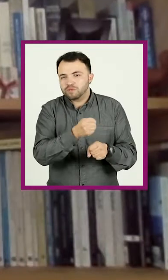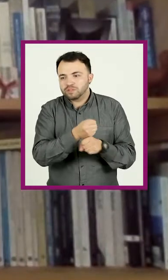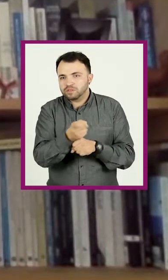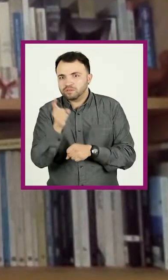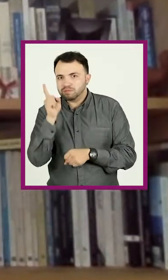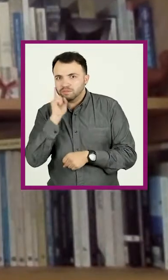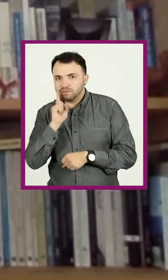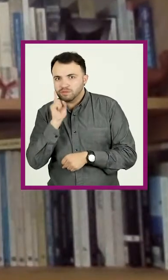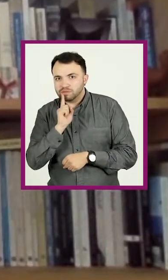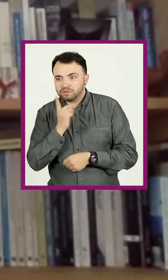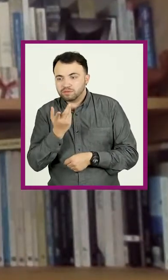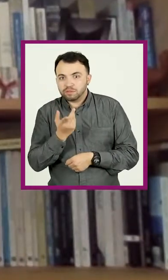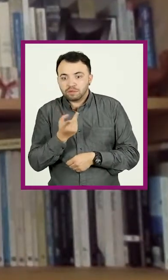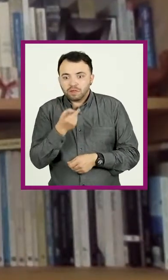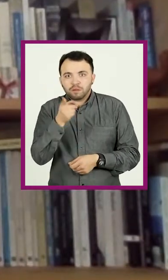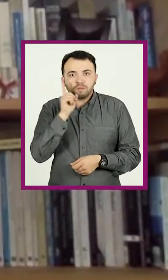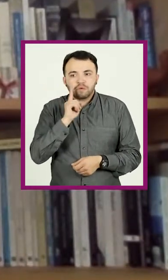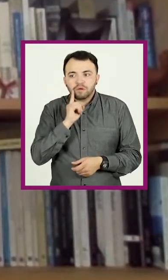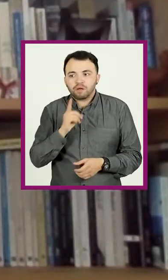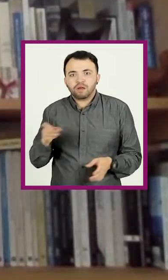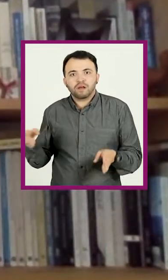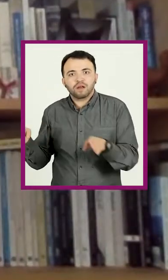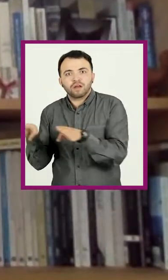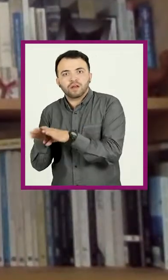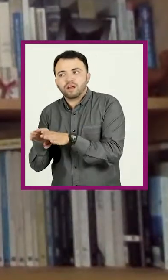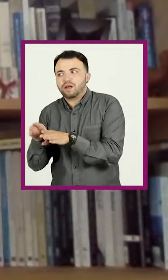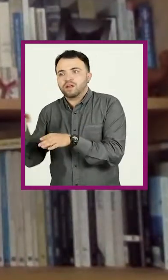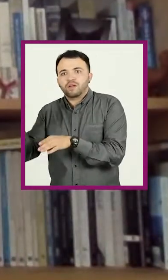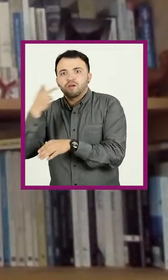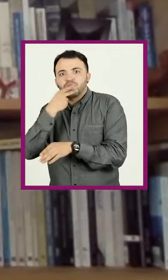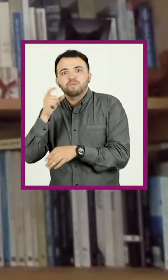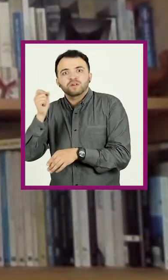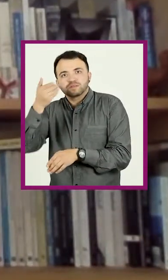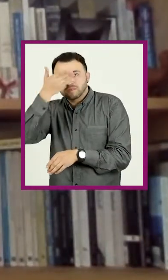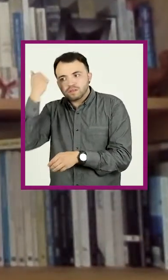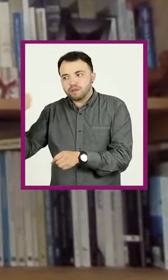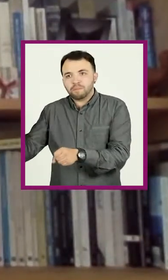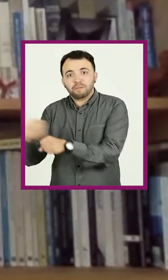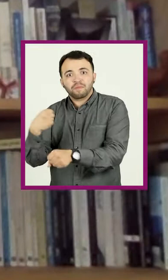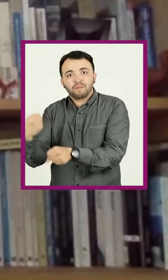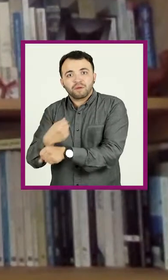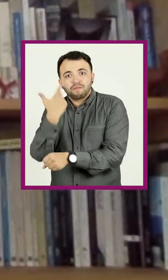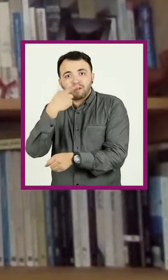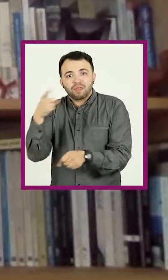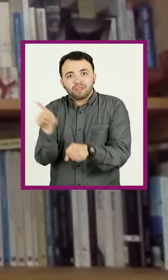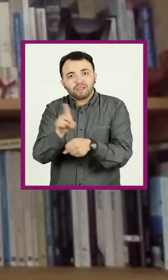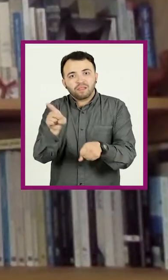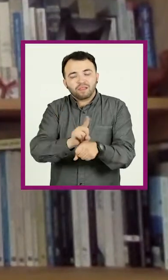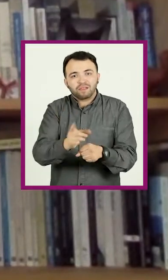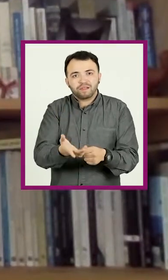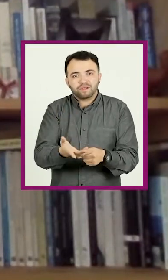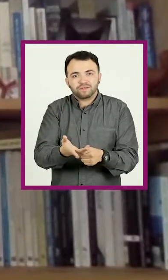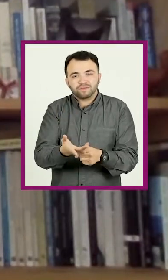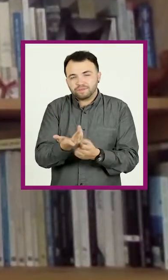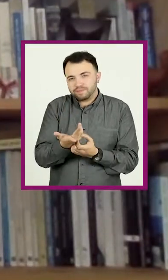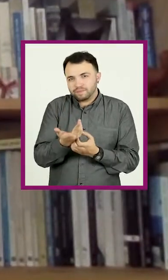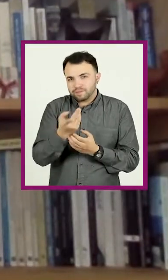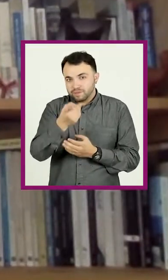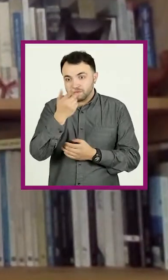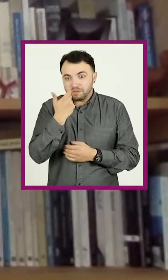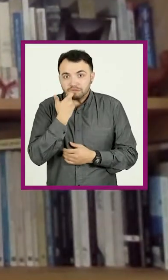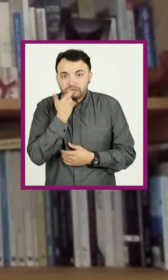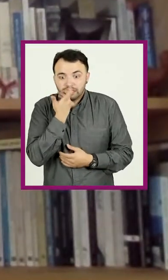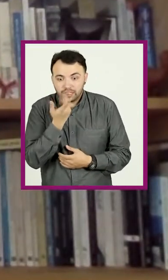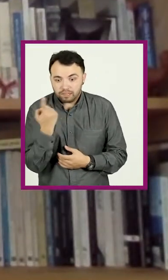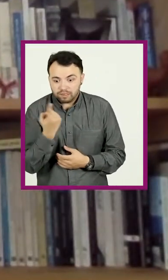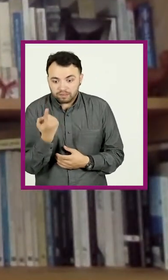viven encerradas con sus perpetradores a merced de una violencia que aumenta día con día. Está claro que si